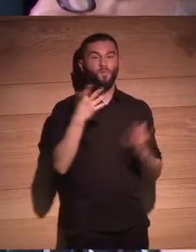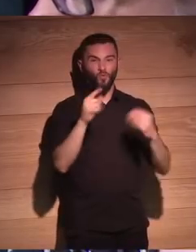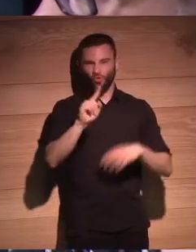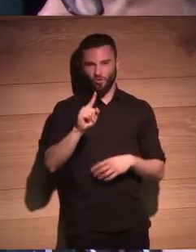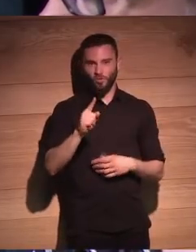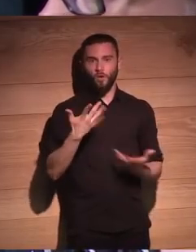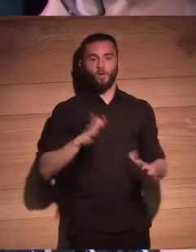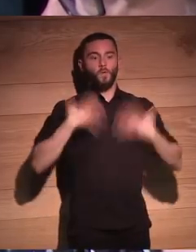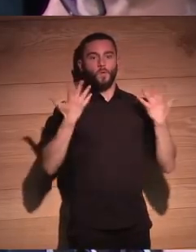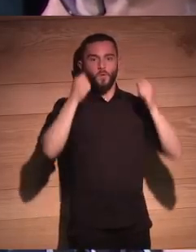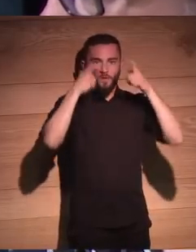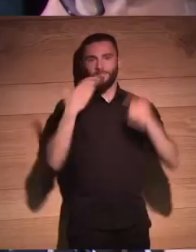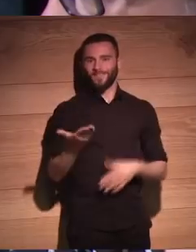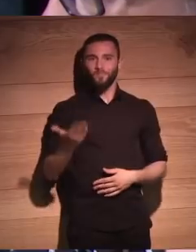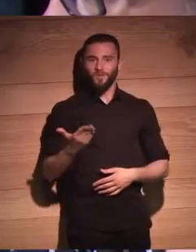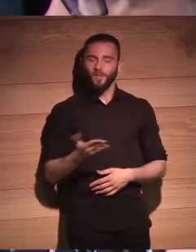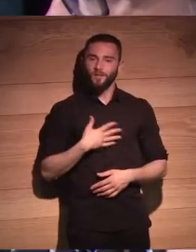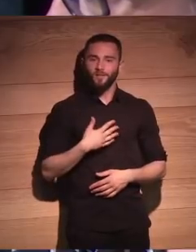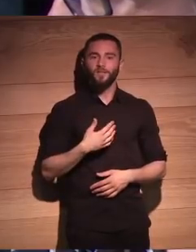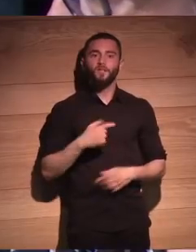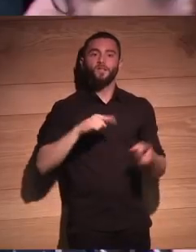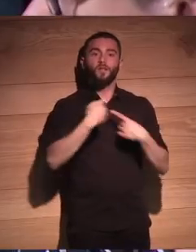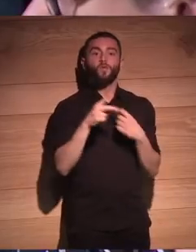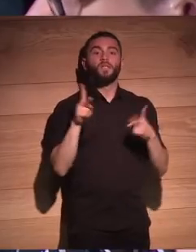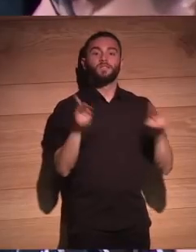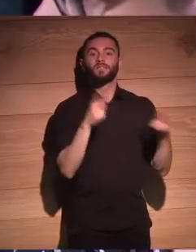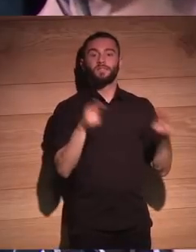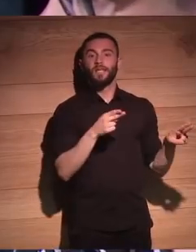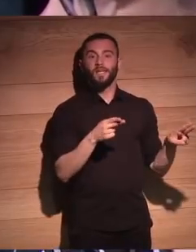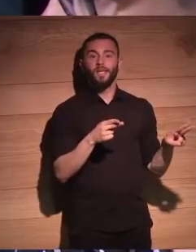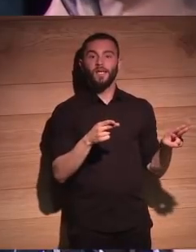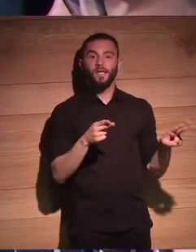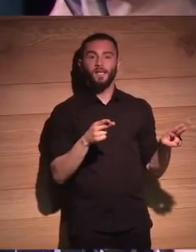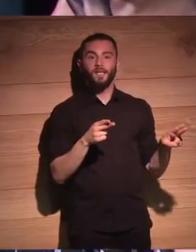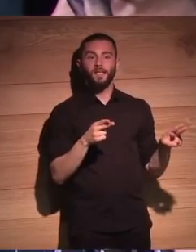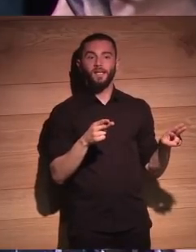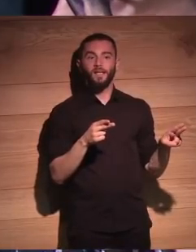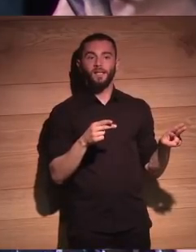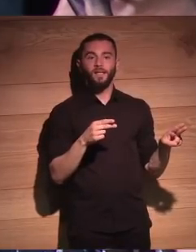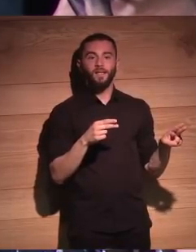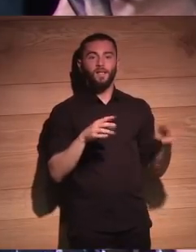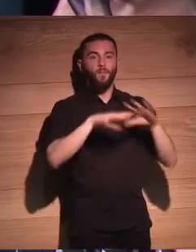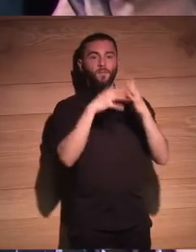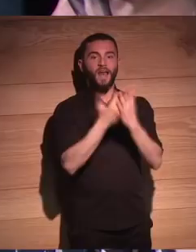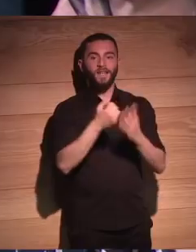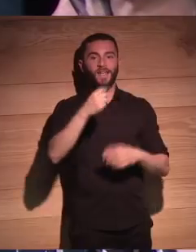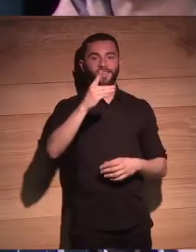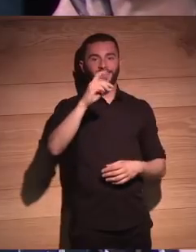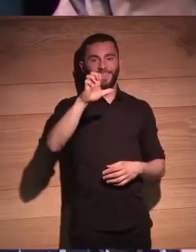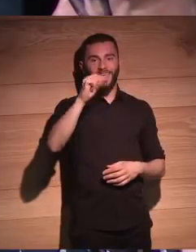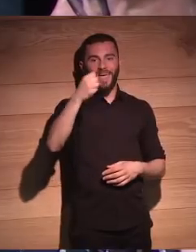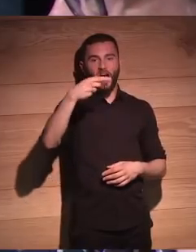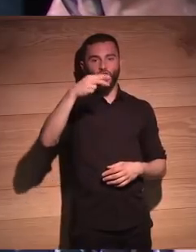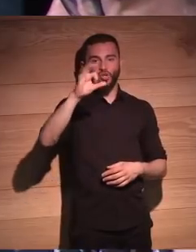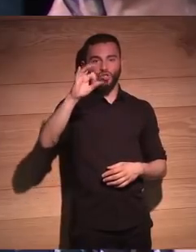un descubrimiento. Luego intenté hacer la serie, como le contaba antes a ellos, de Planeta de Agostini y de Batman, pero era demasiado.